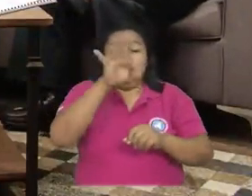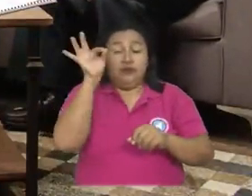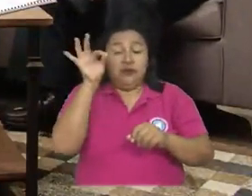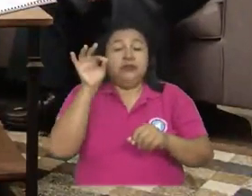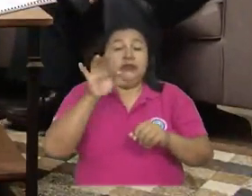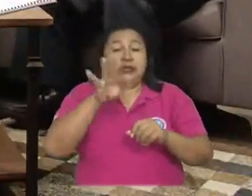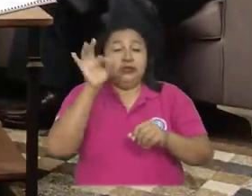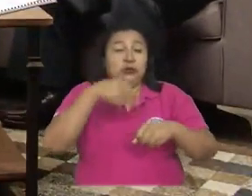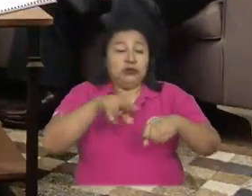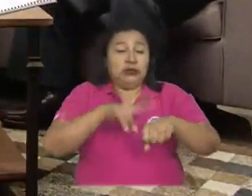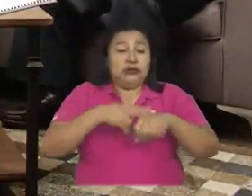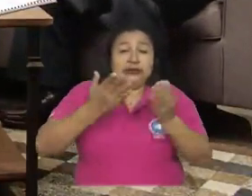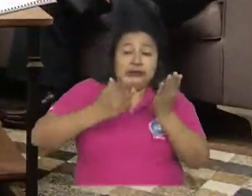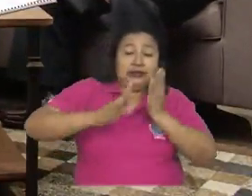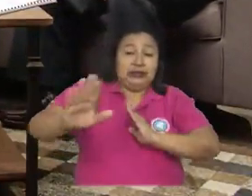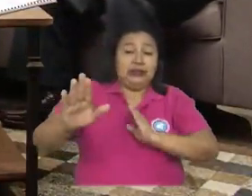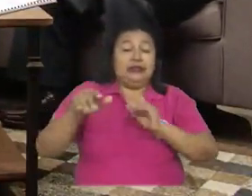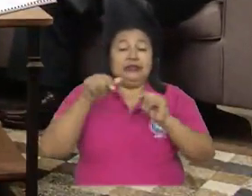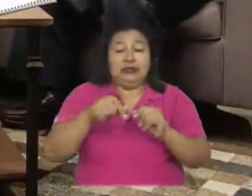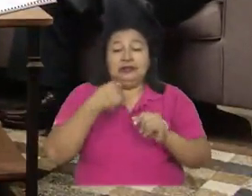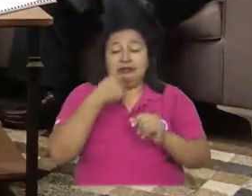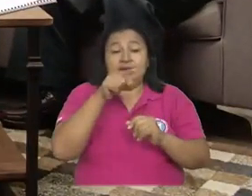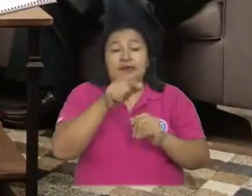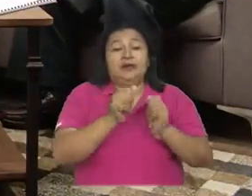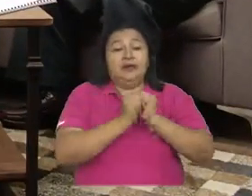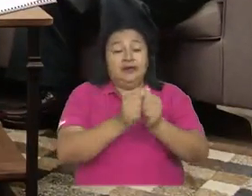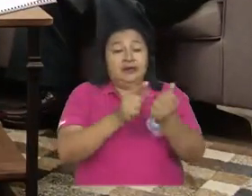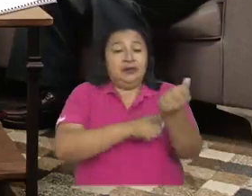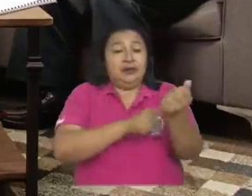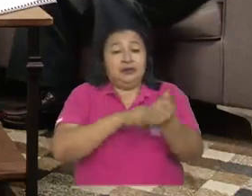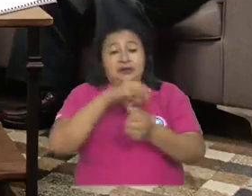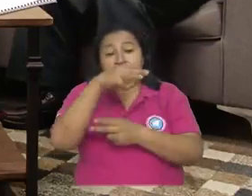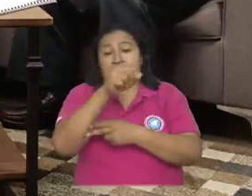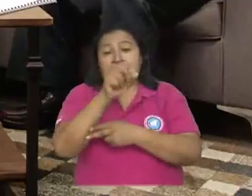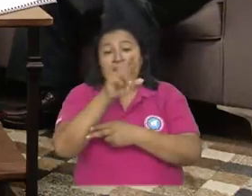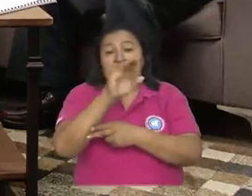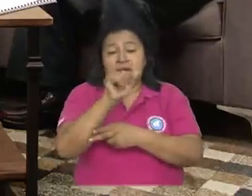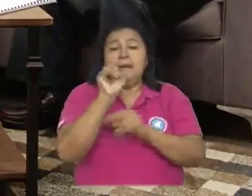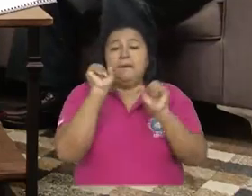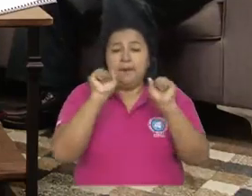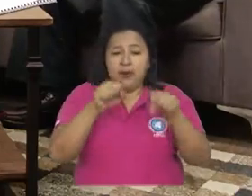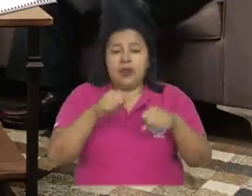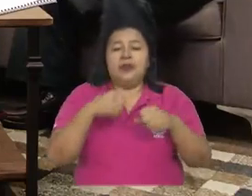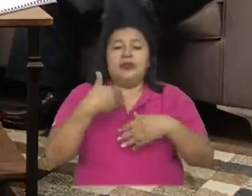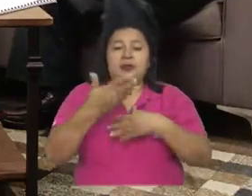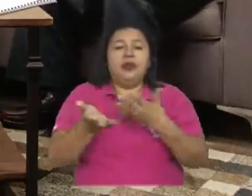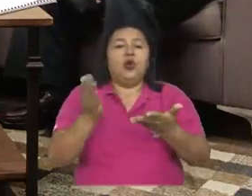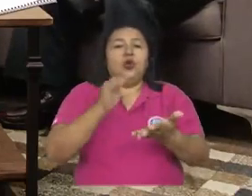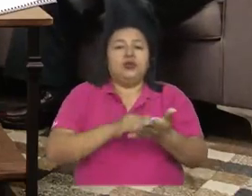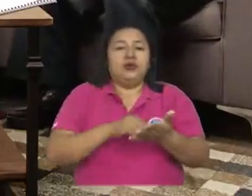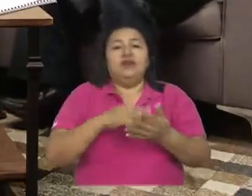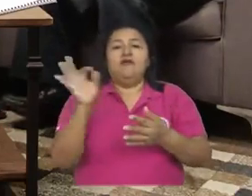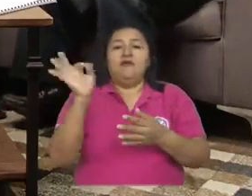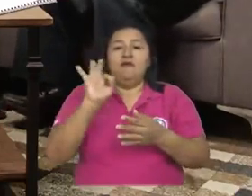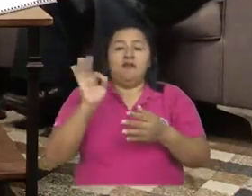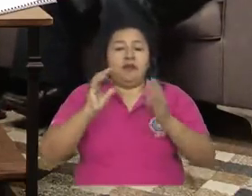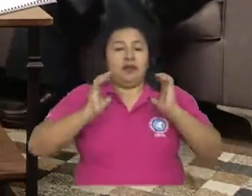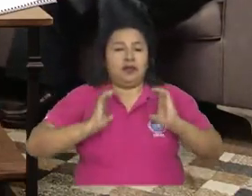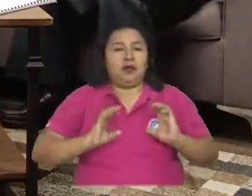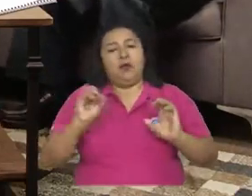karate, como nuestro hermano Marcia, pues puedan recobrar su forma física o al